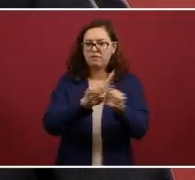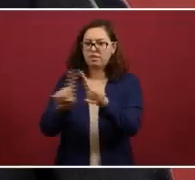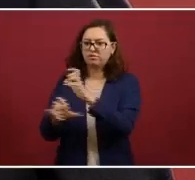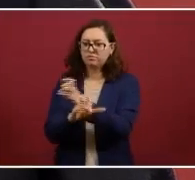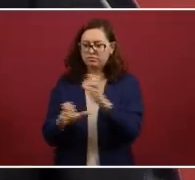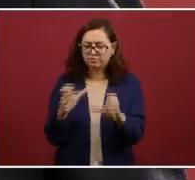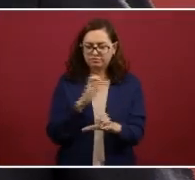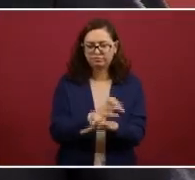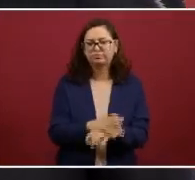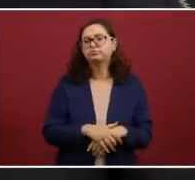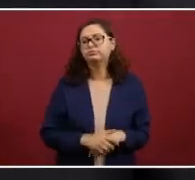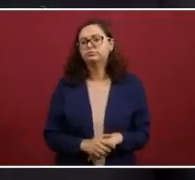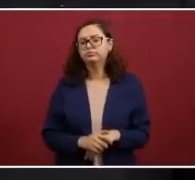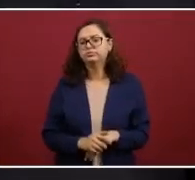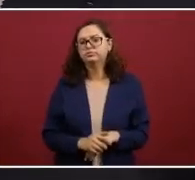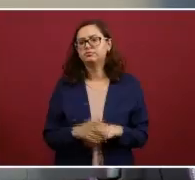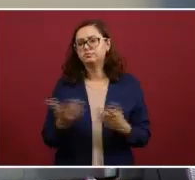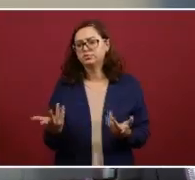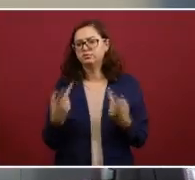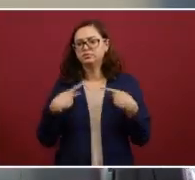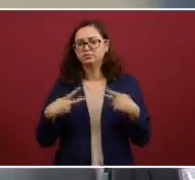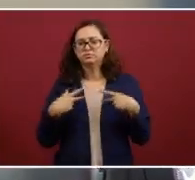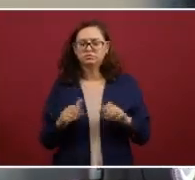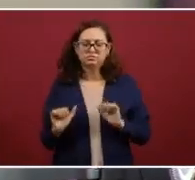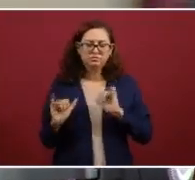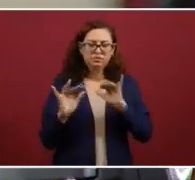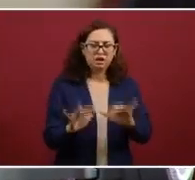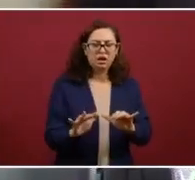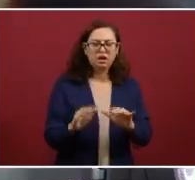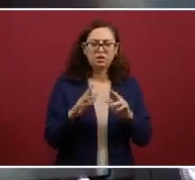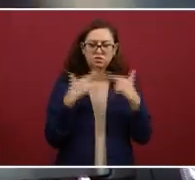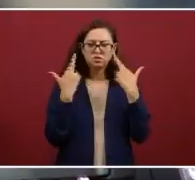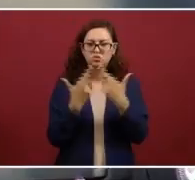Entre quienes acudieron estuvo